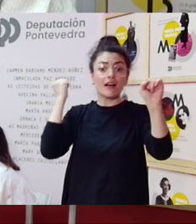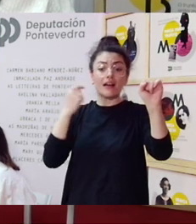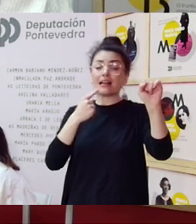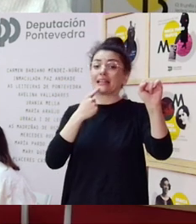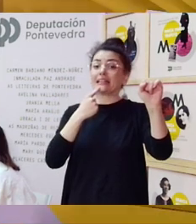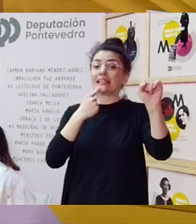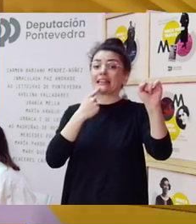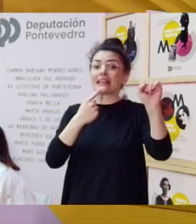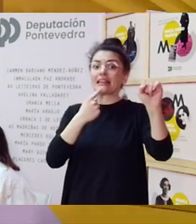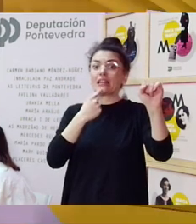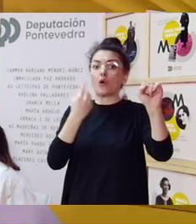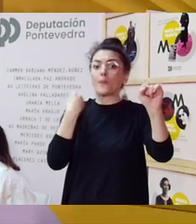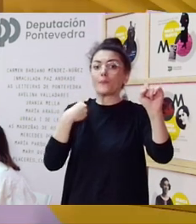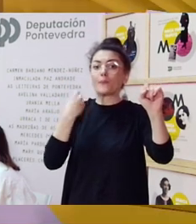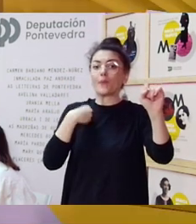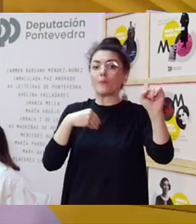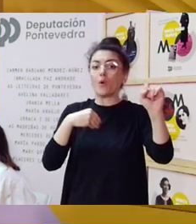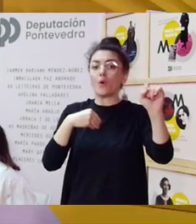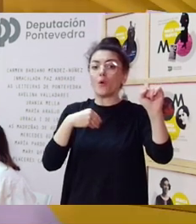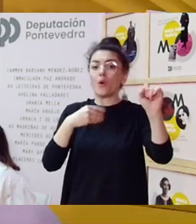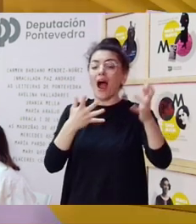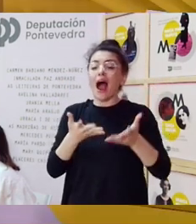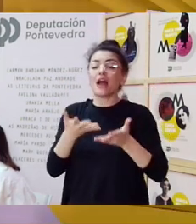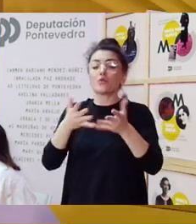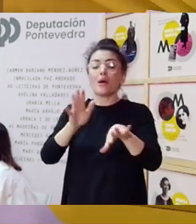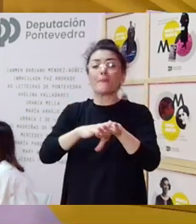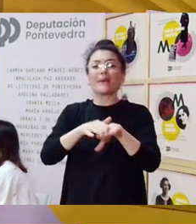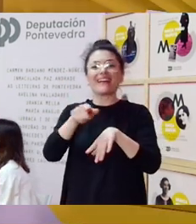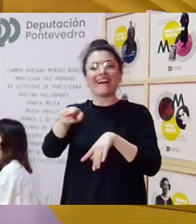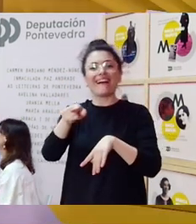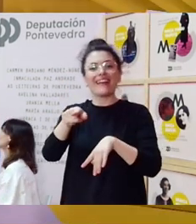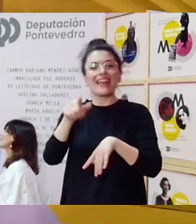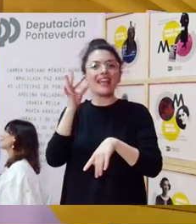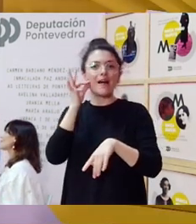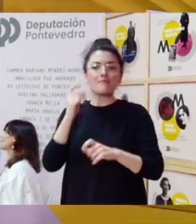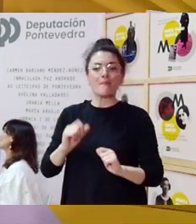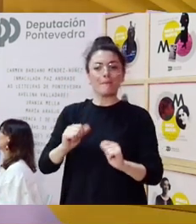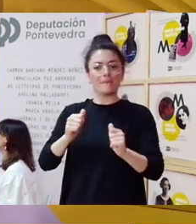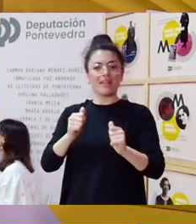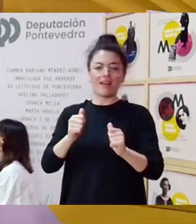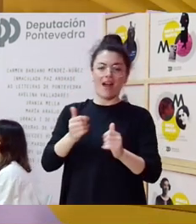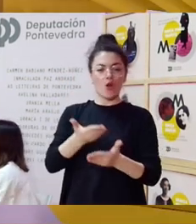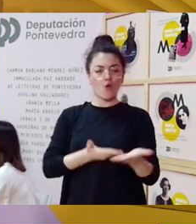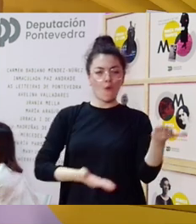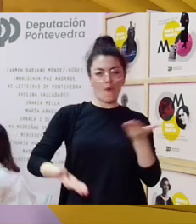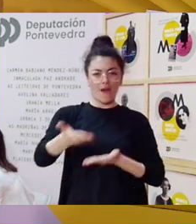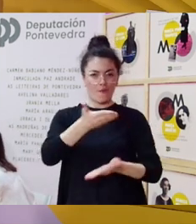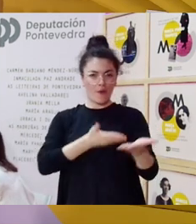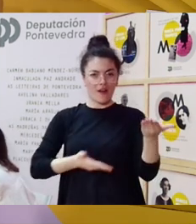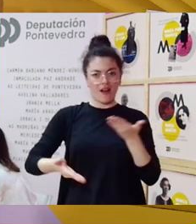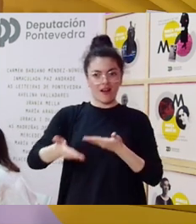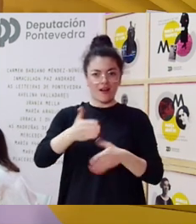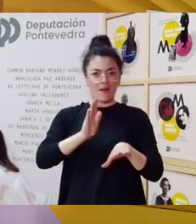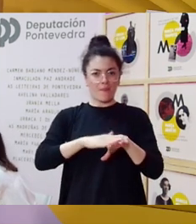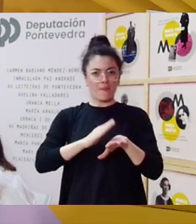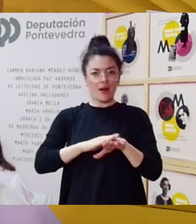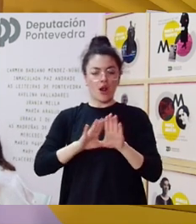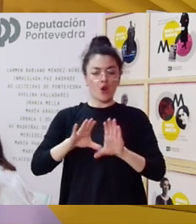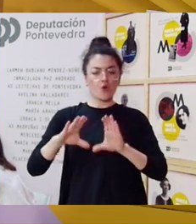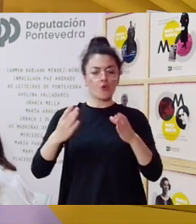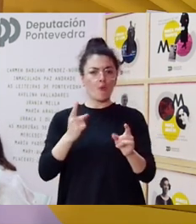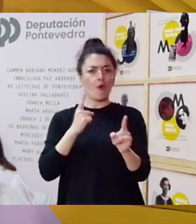Yakoukova para que ela empezara a facer cousiñas para resistencia. El